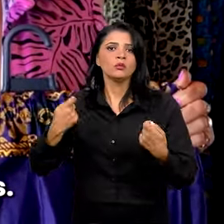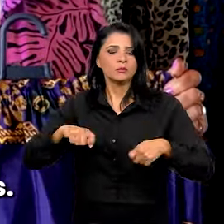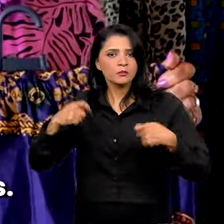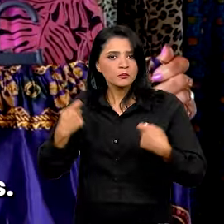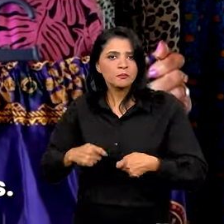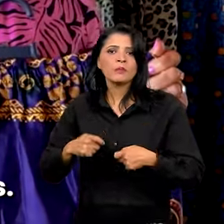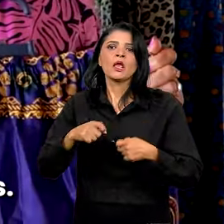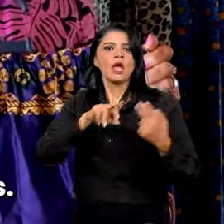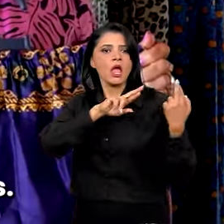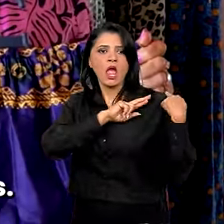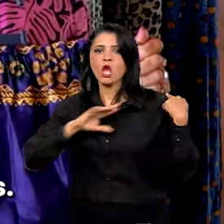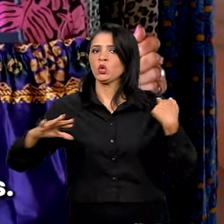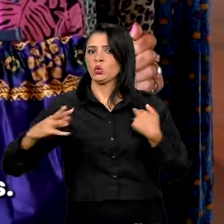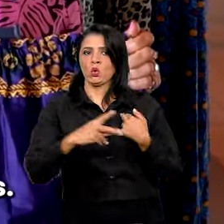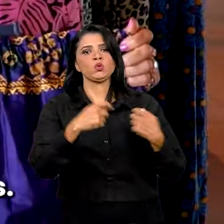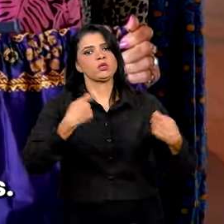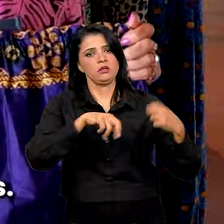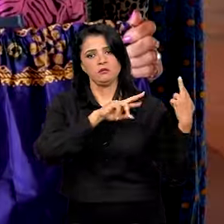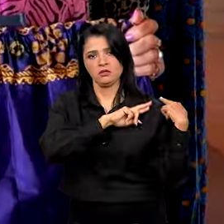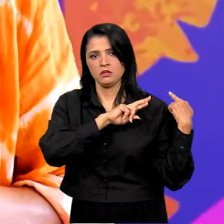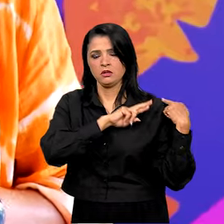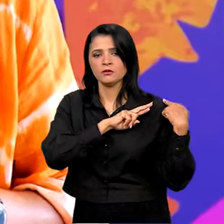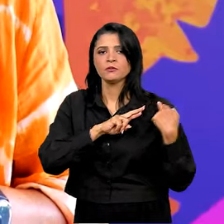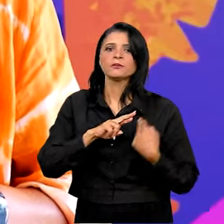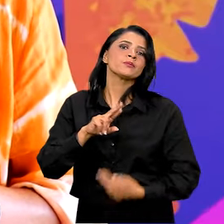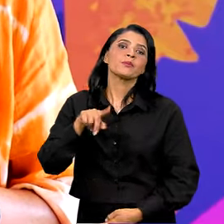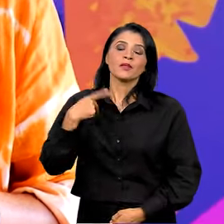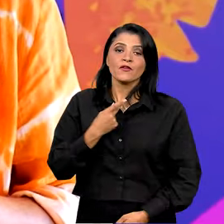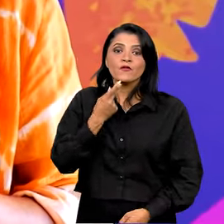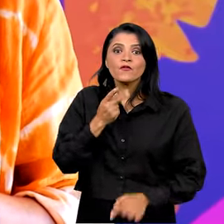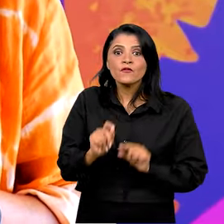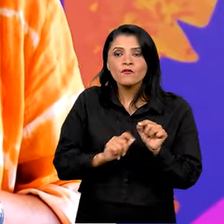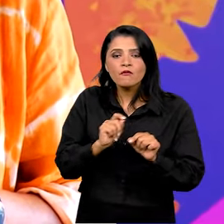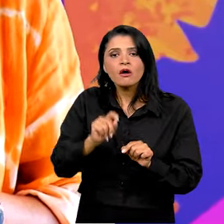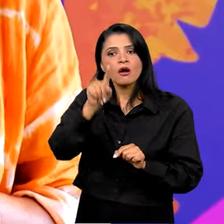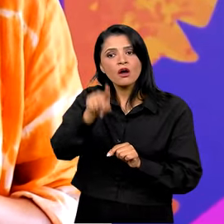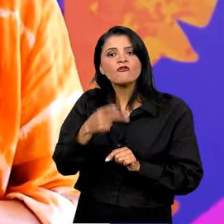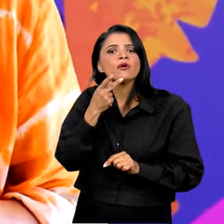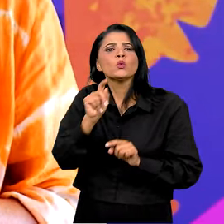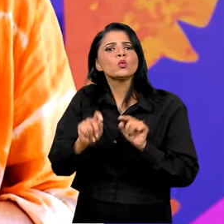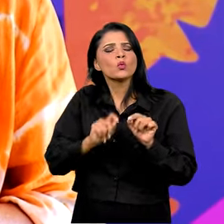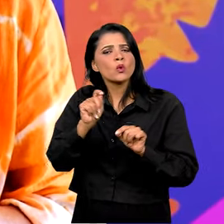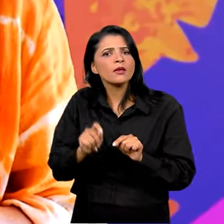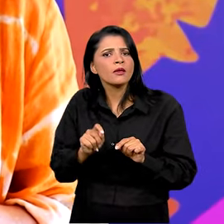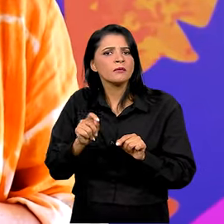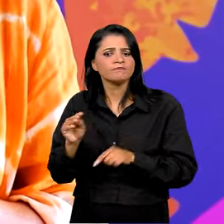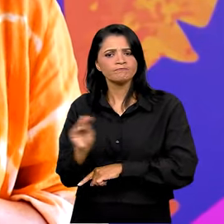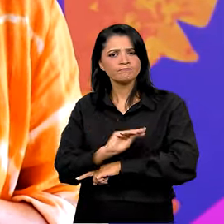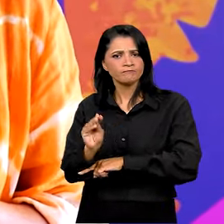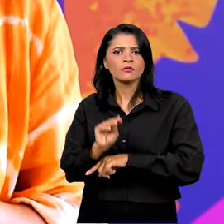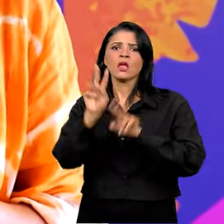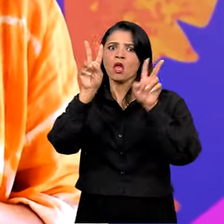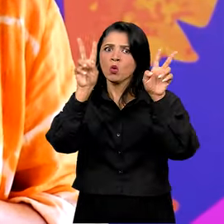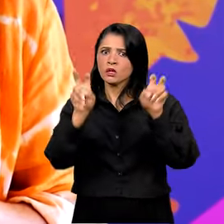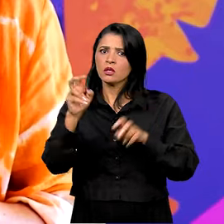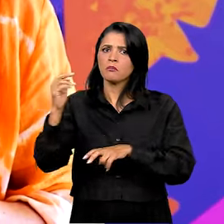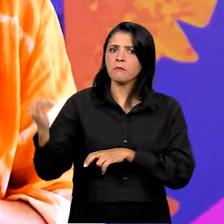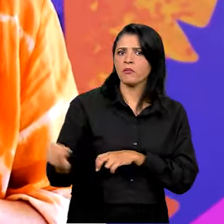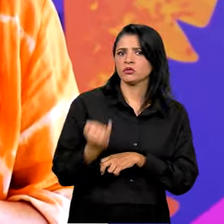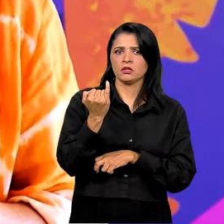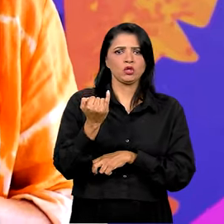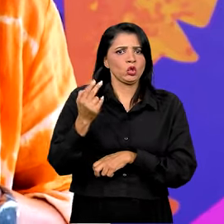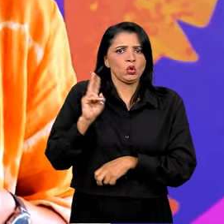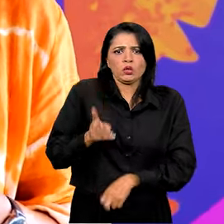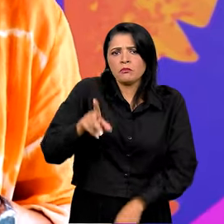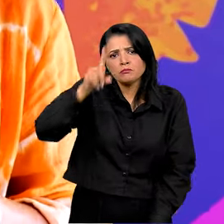se por Cuando hablamos de cuidado efectivamente estamos hablando de un tema central en la